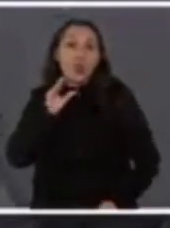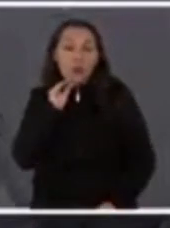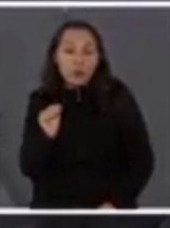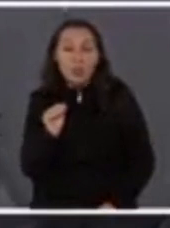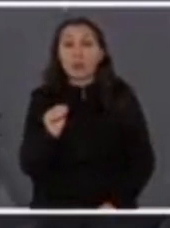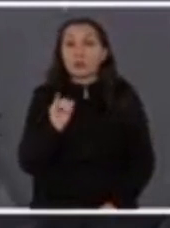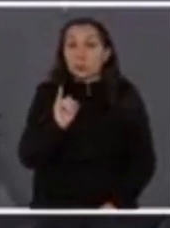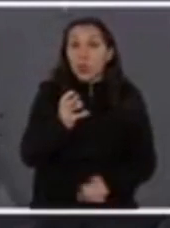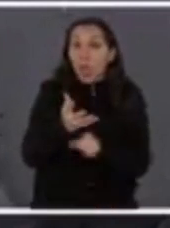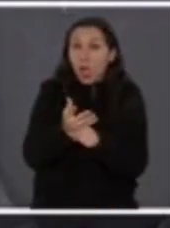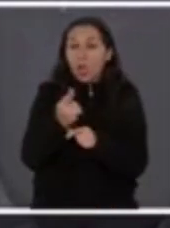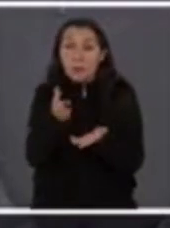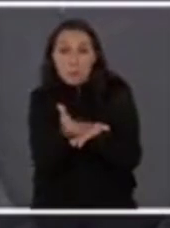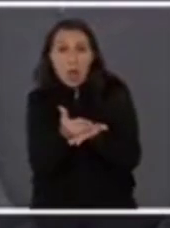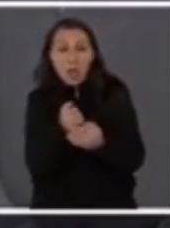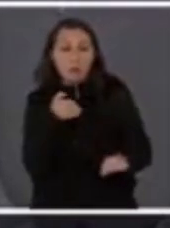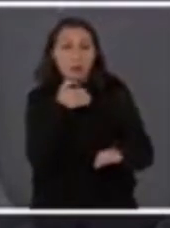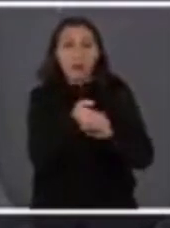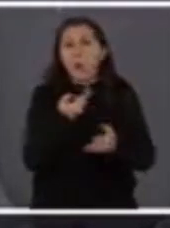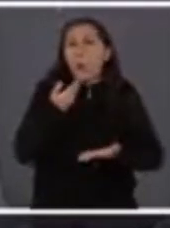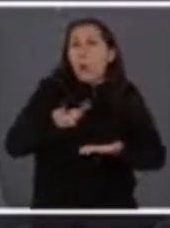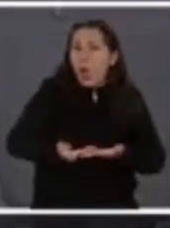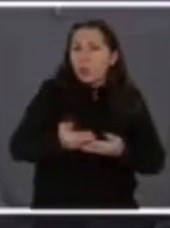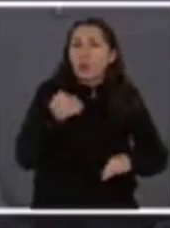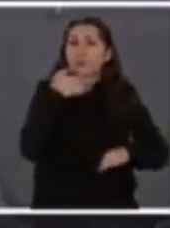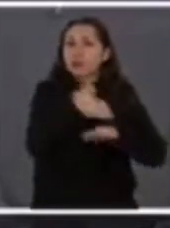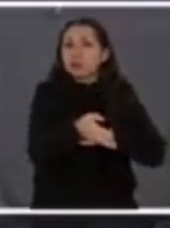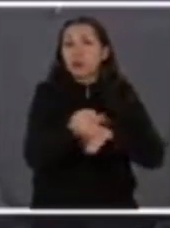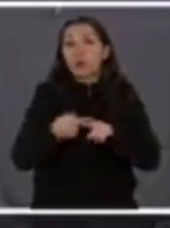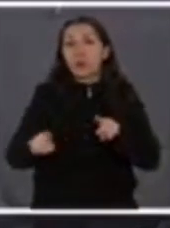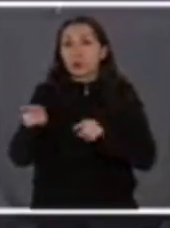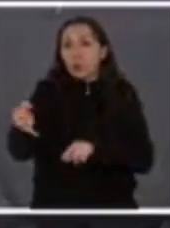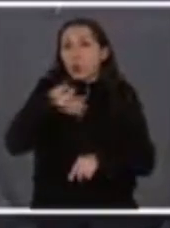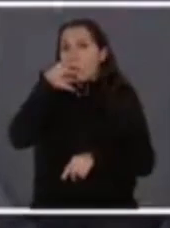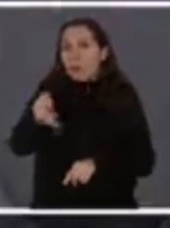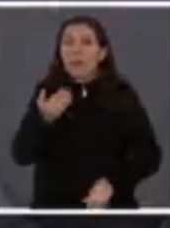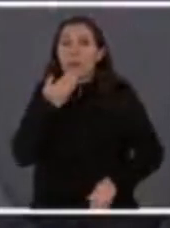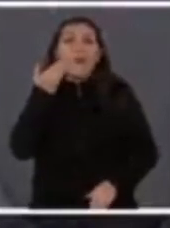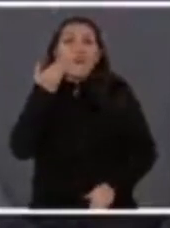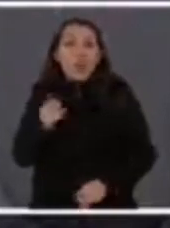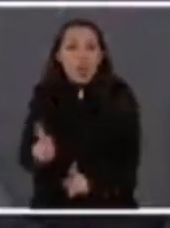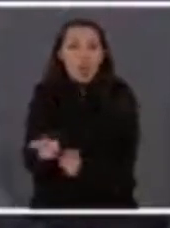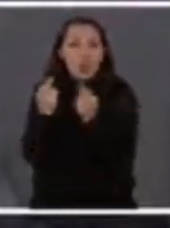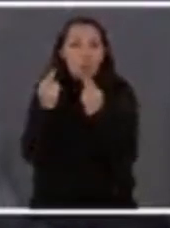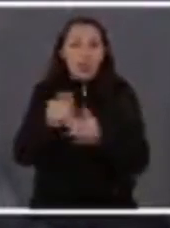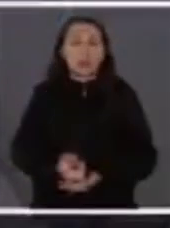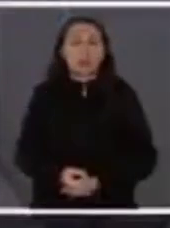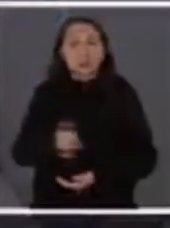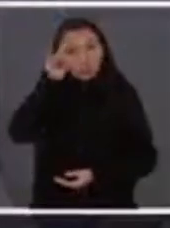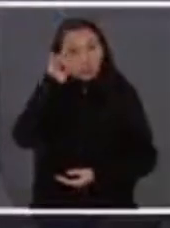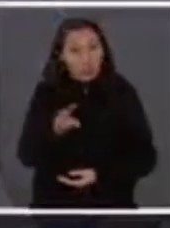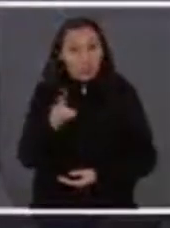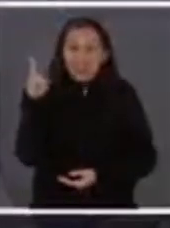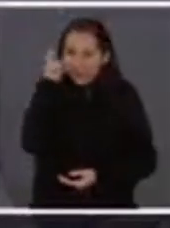y si es que tiene presupuestado viajar, ¿cuándo sería eso? Y el otro, usted hablaba también sobre el bono de recuperación.